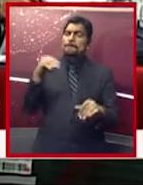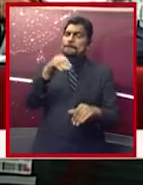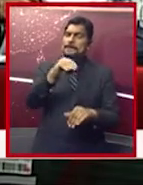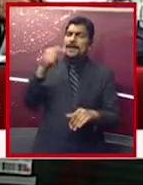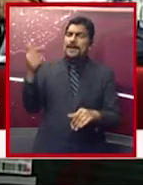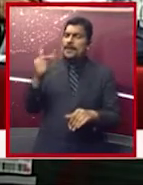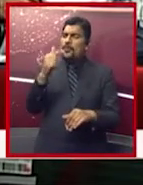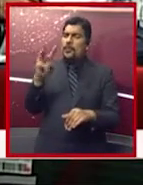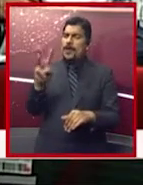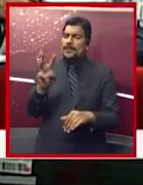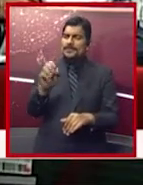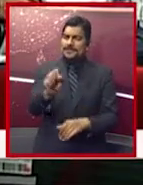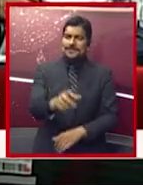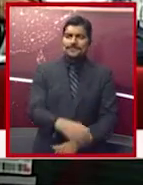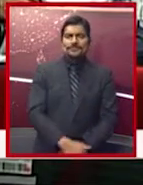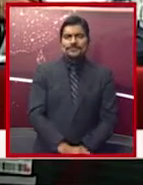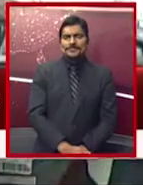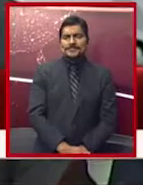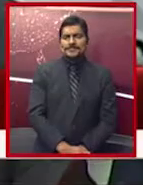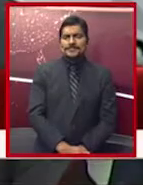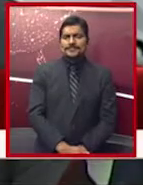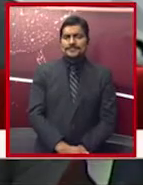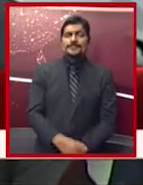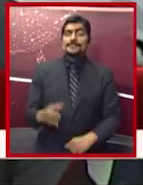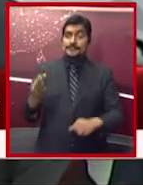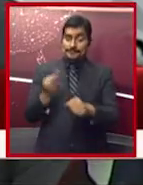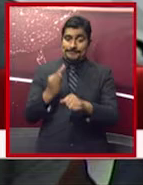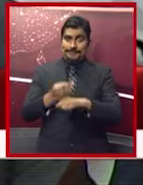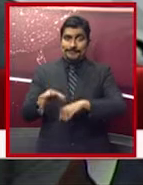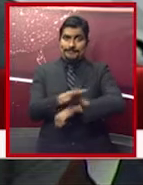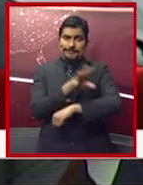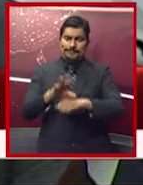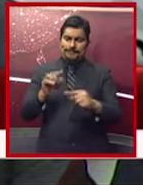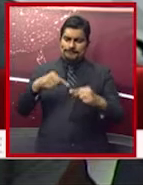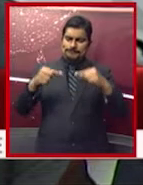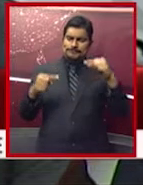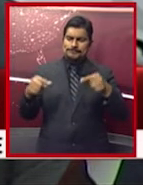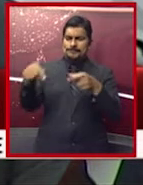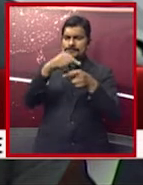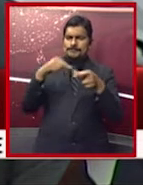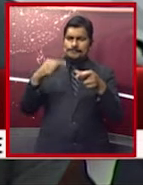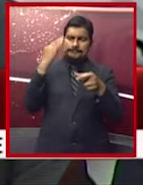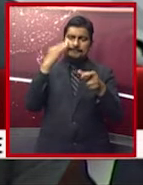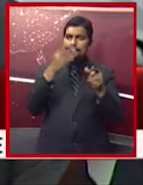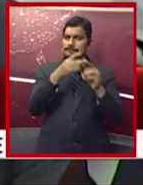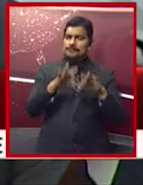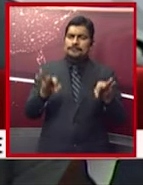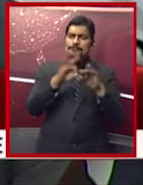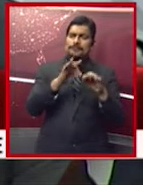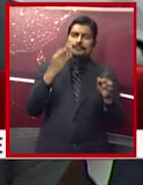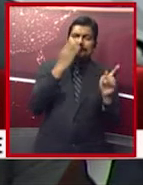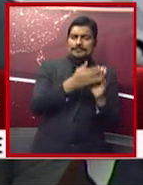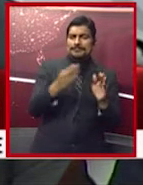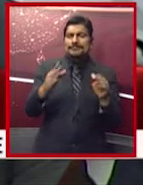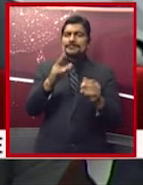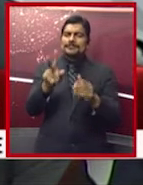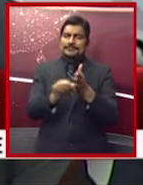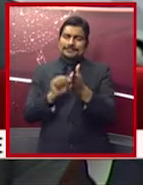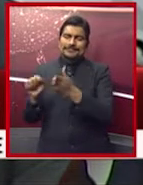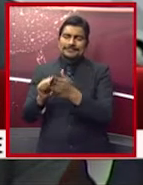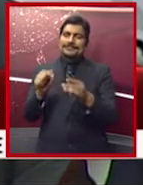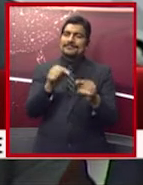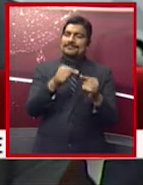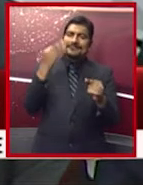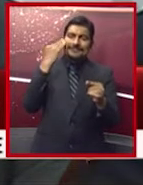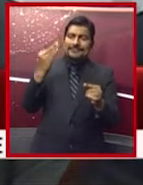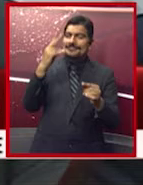megawatts. Las tarifas eléctricas tienen un comportamiento estacional muy importante que se concentra con demanda